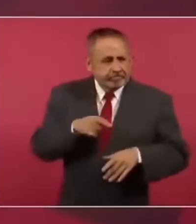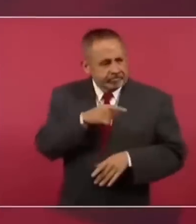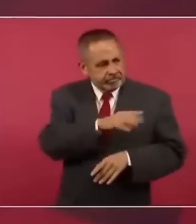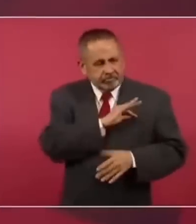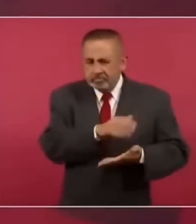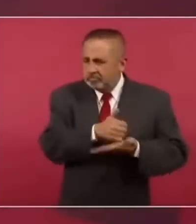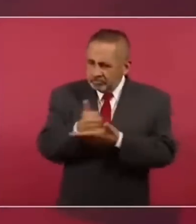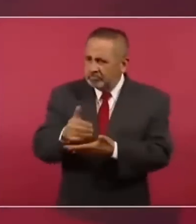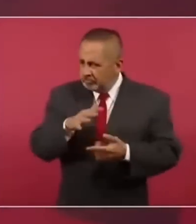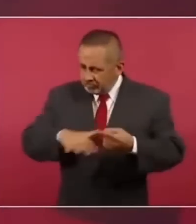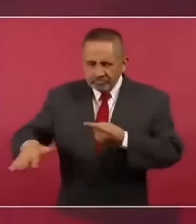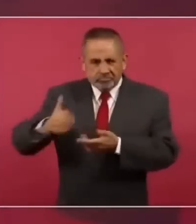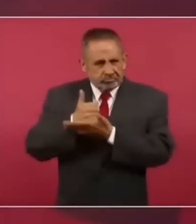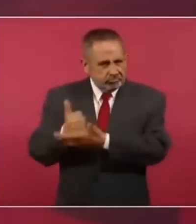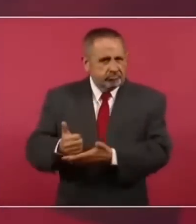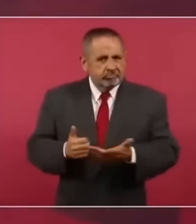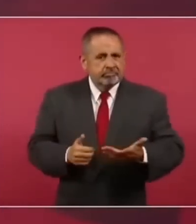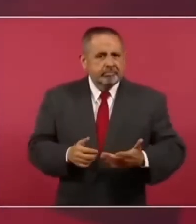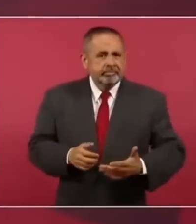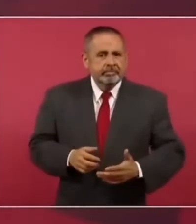ayudar